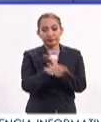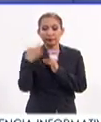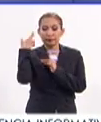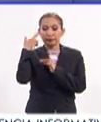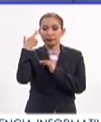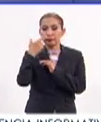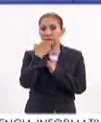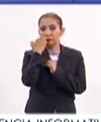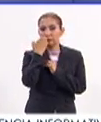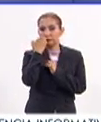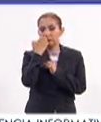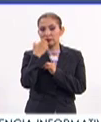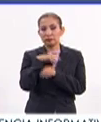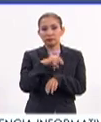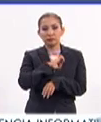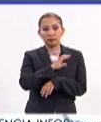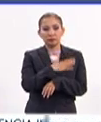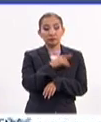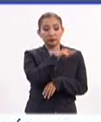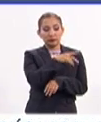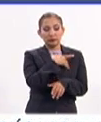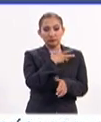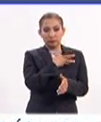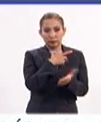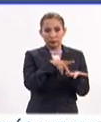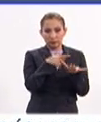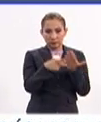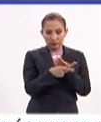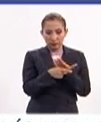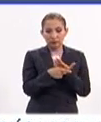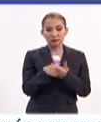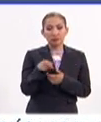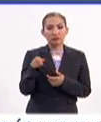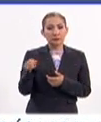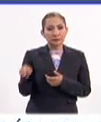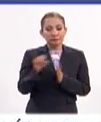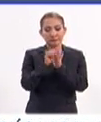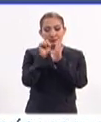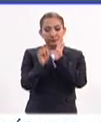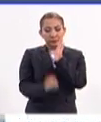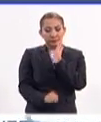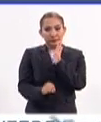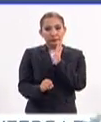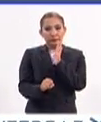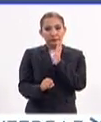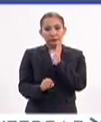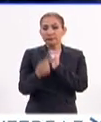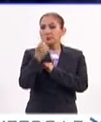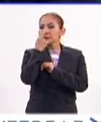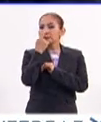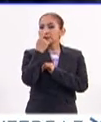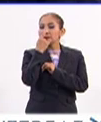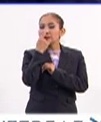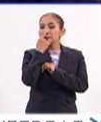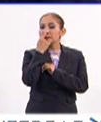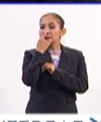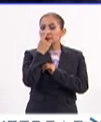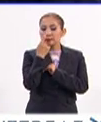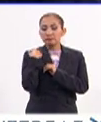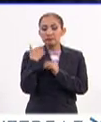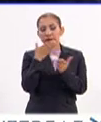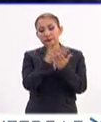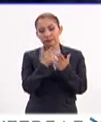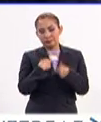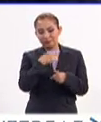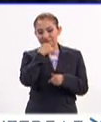Real Academia? Por ejemplo, ella tiene un proyecto a través del sistema olfatorio. Ella va con